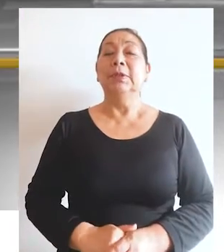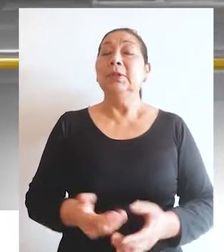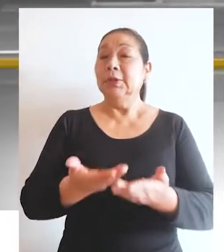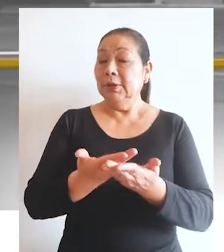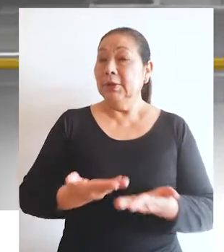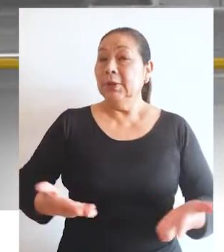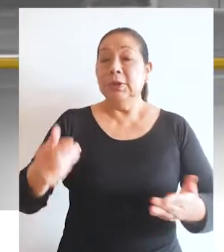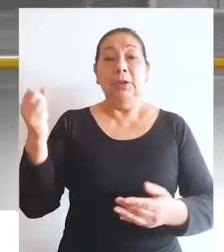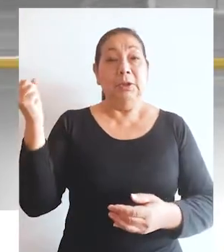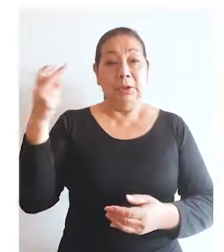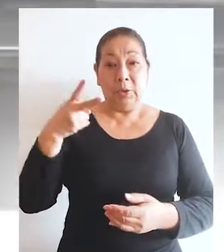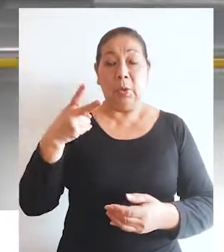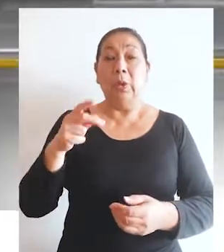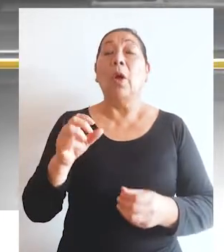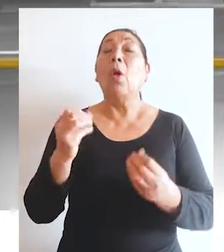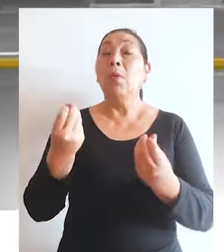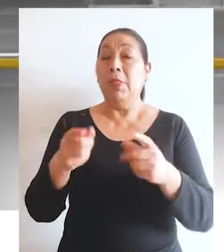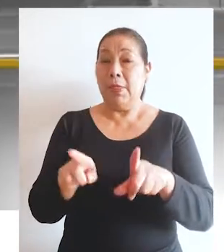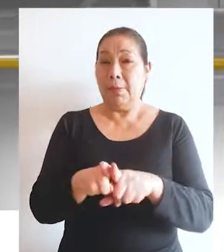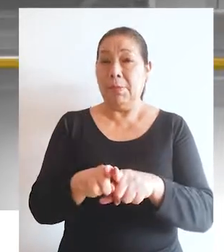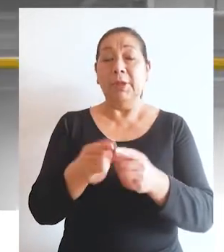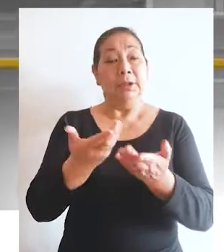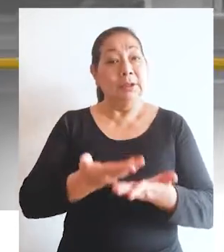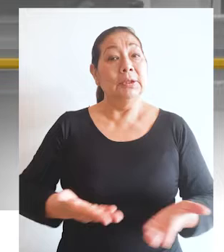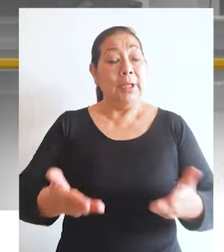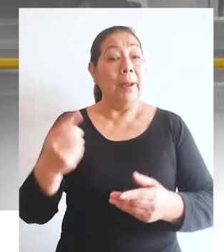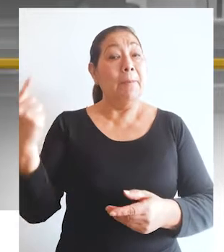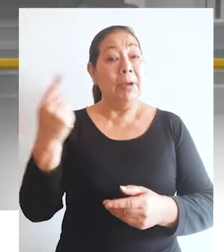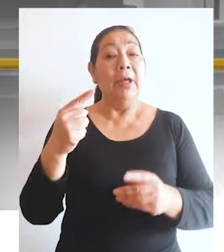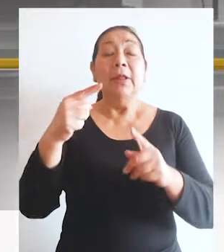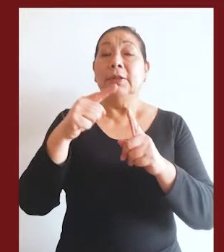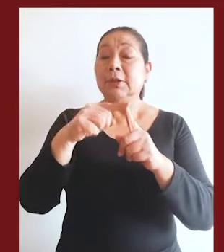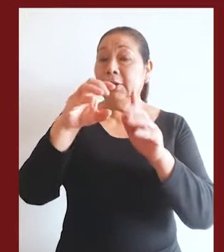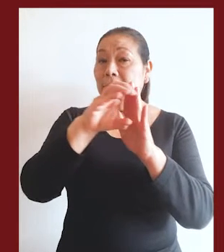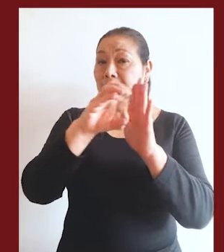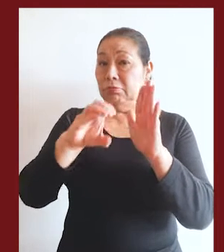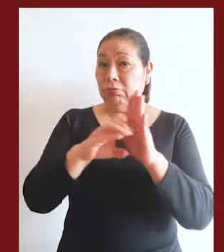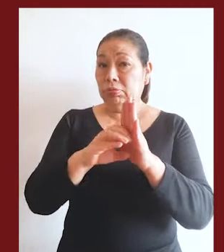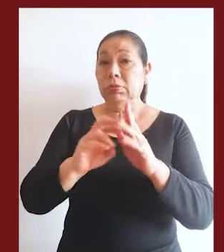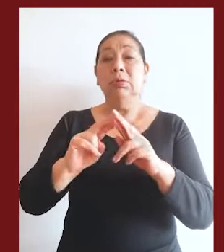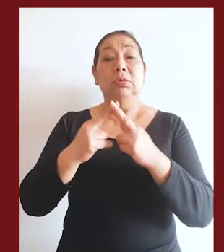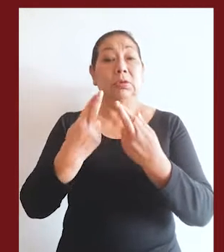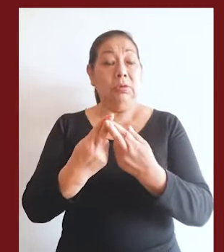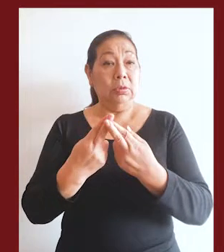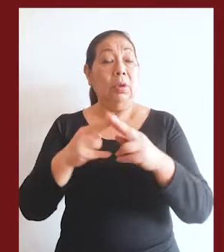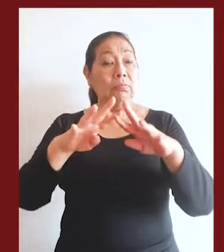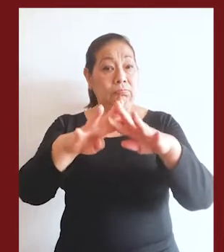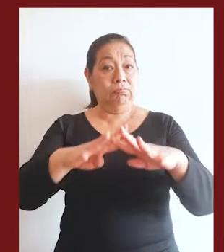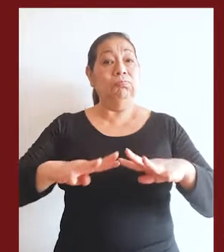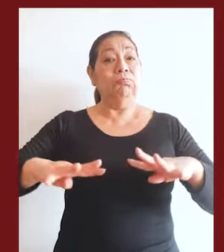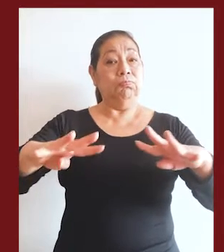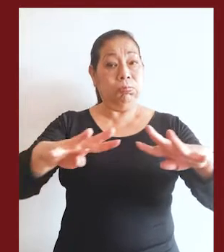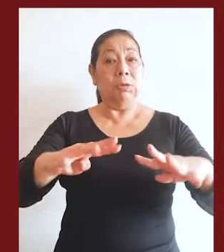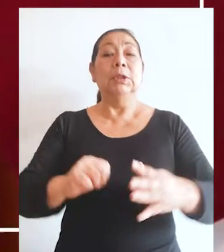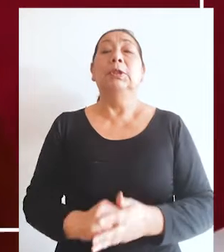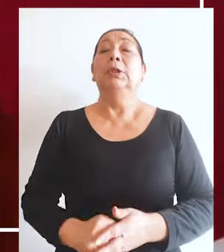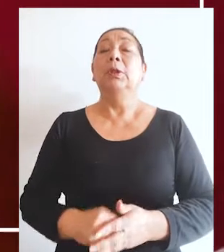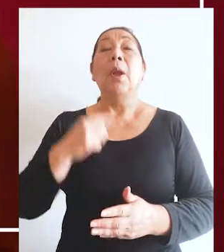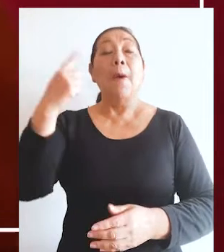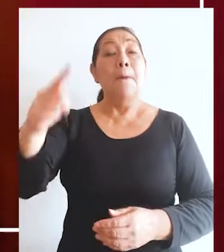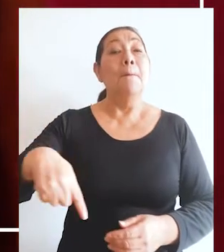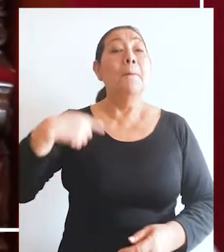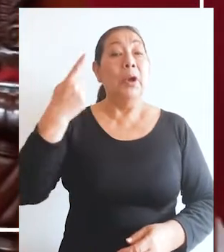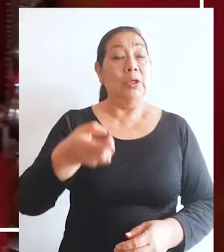La sala segunda y primera del Tribunal Constitucional sesionarán en audiencias públicas